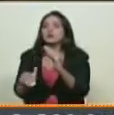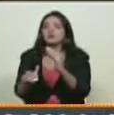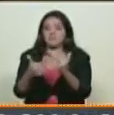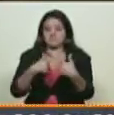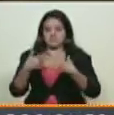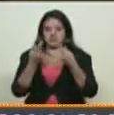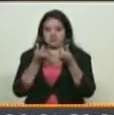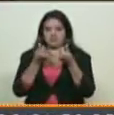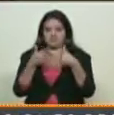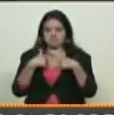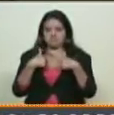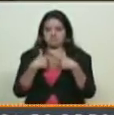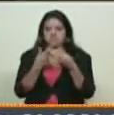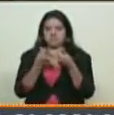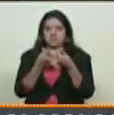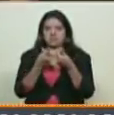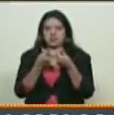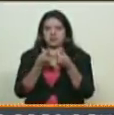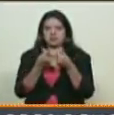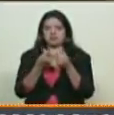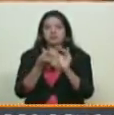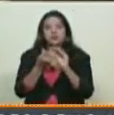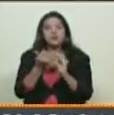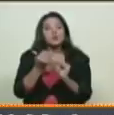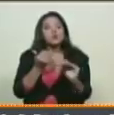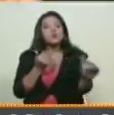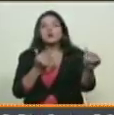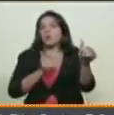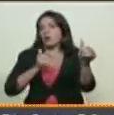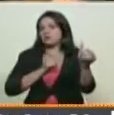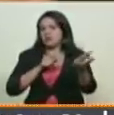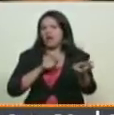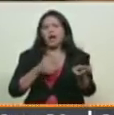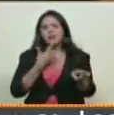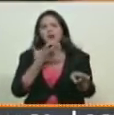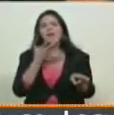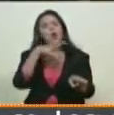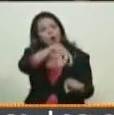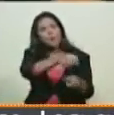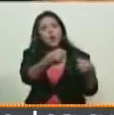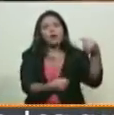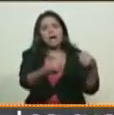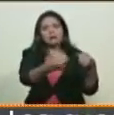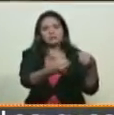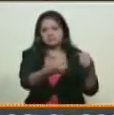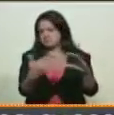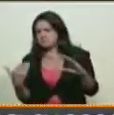dinero a la cuenta de cualquier billete comprar carro de